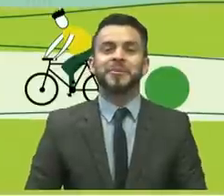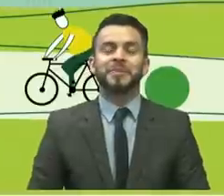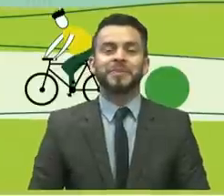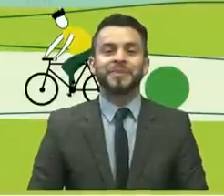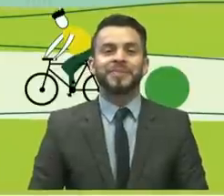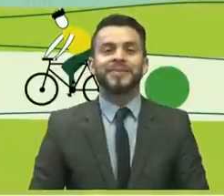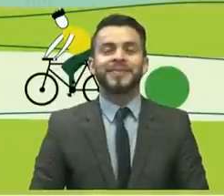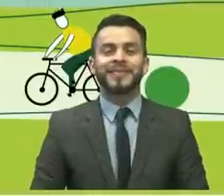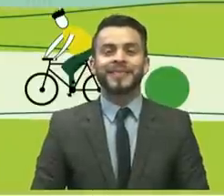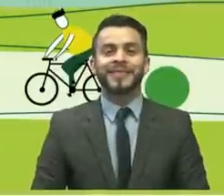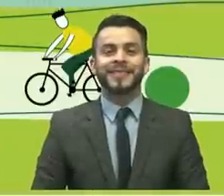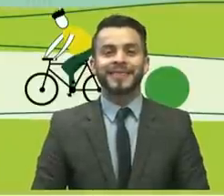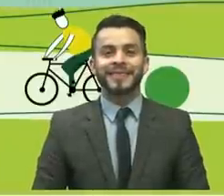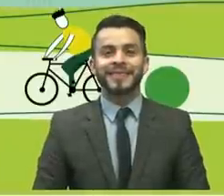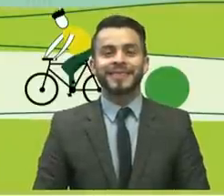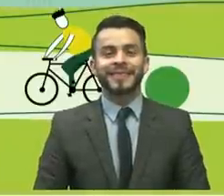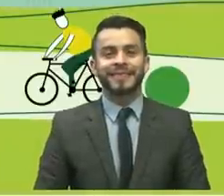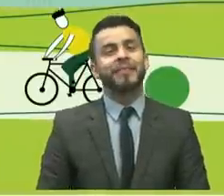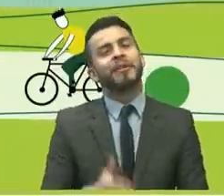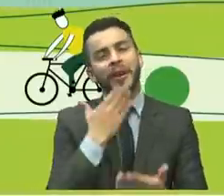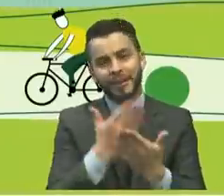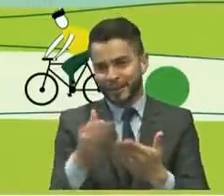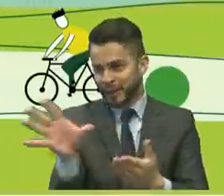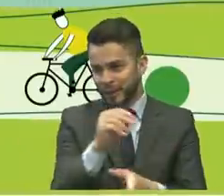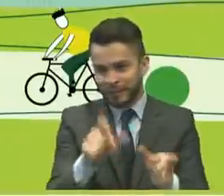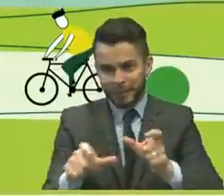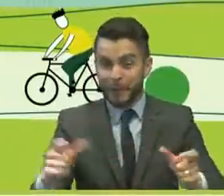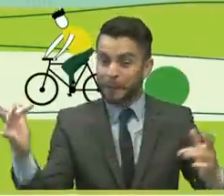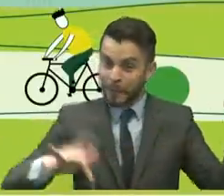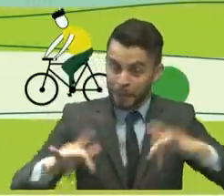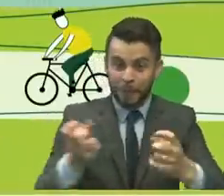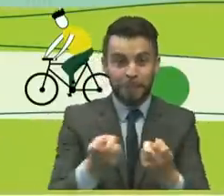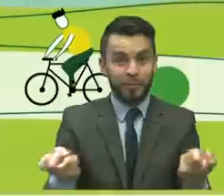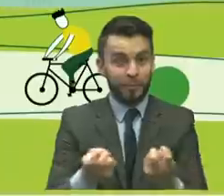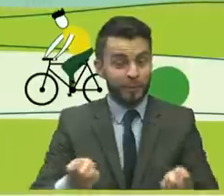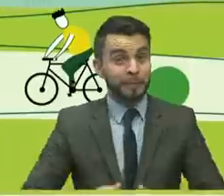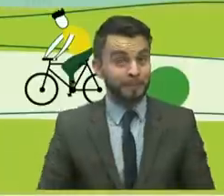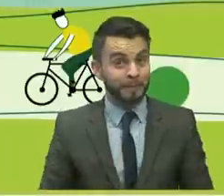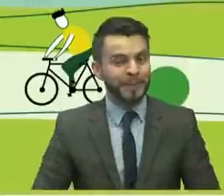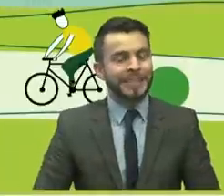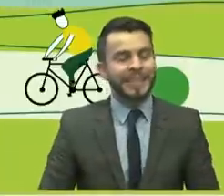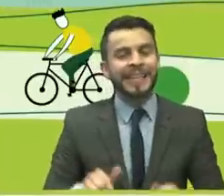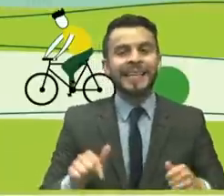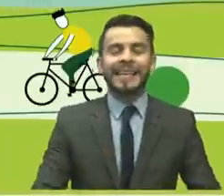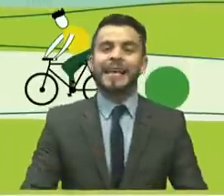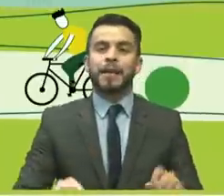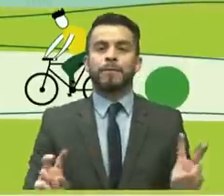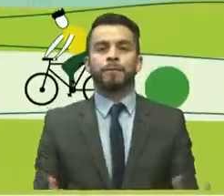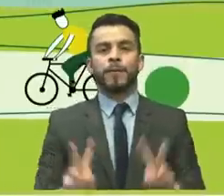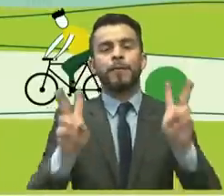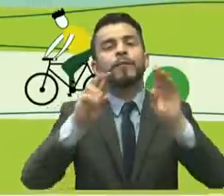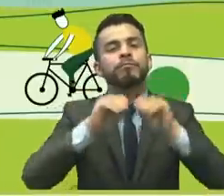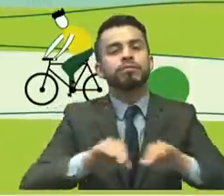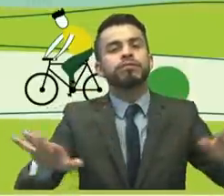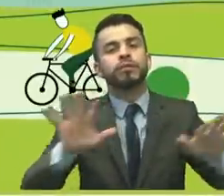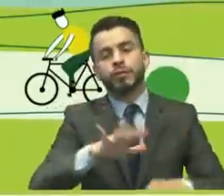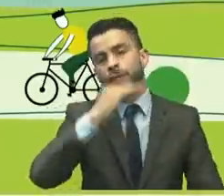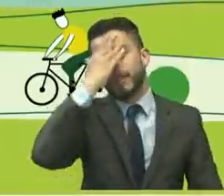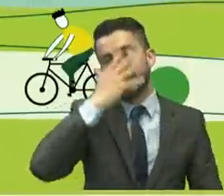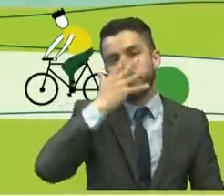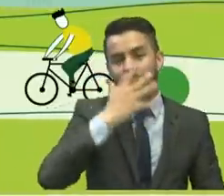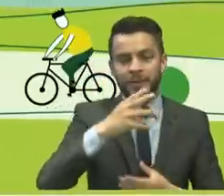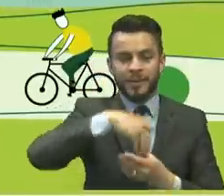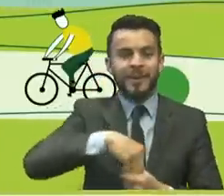Agradecemos nuevamente su participación y le recordamos que este evento está siendo transmitido vía streaming a través de Facebook Live de